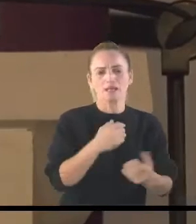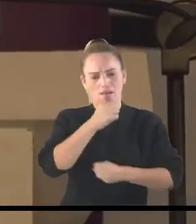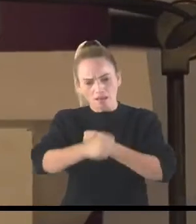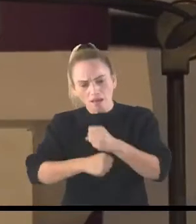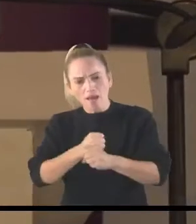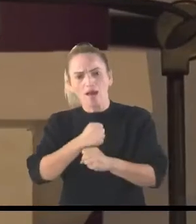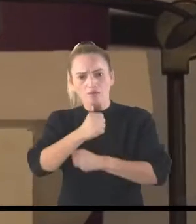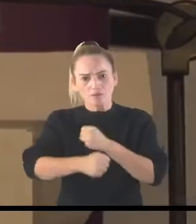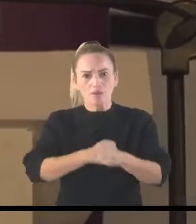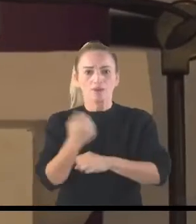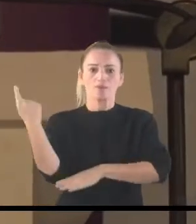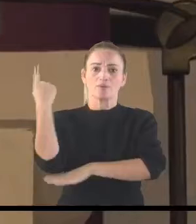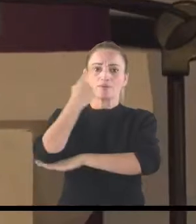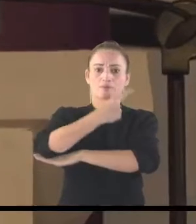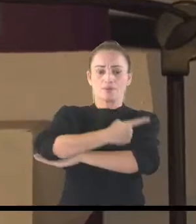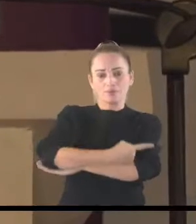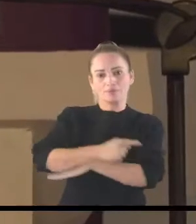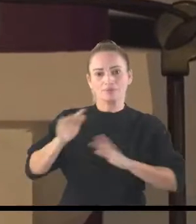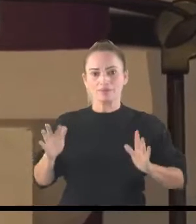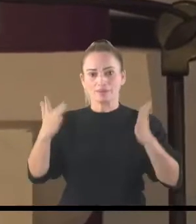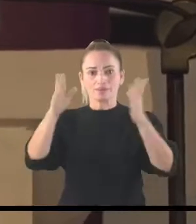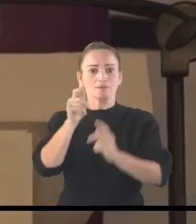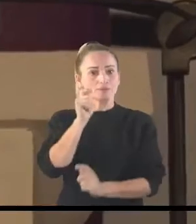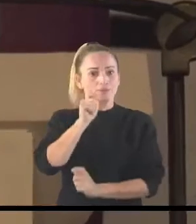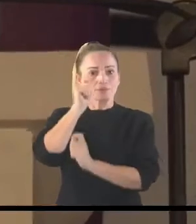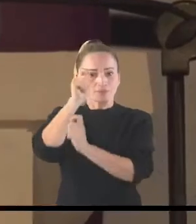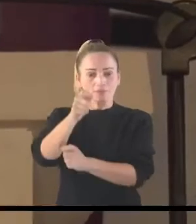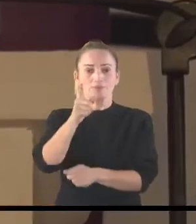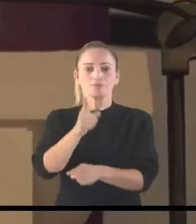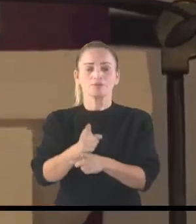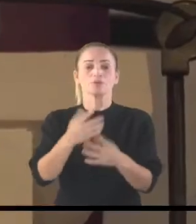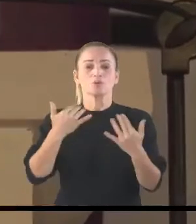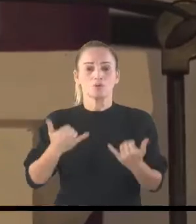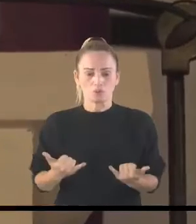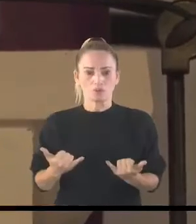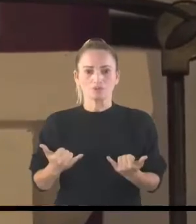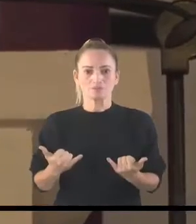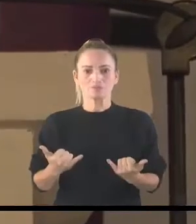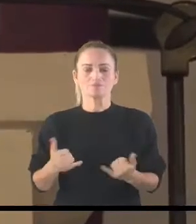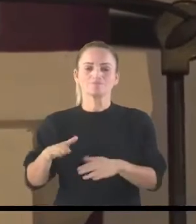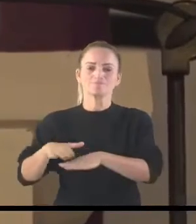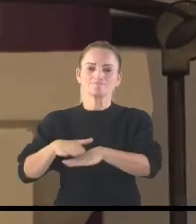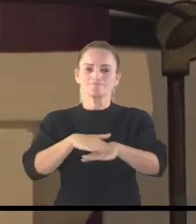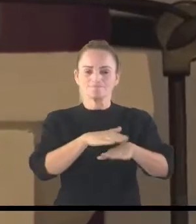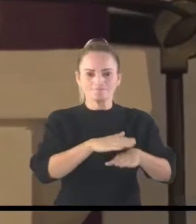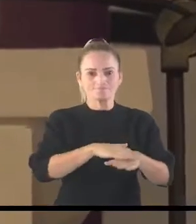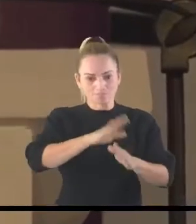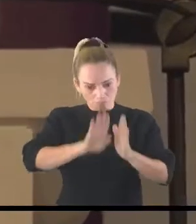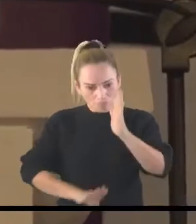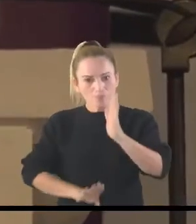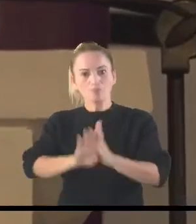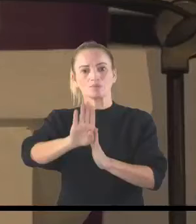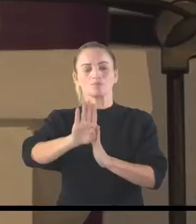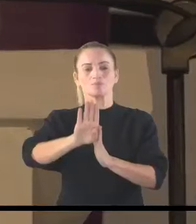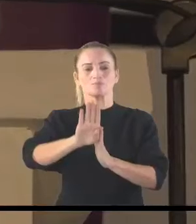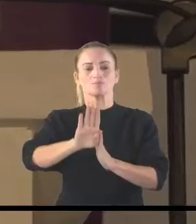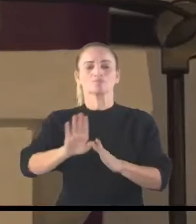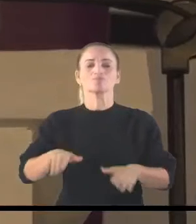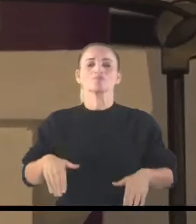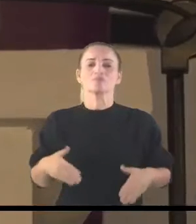años, pero también lideremos el cumplimiento efectivo que hoy estamos llamados a avanzar